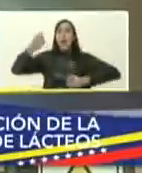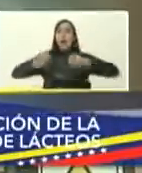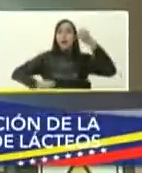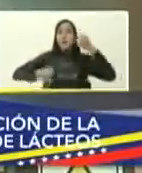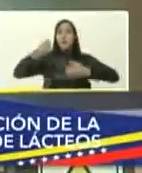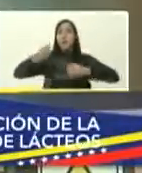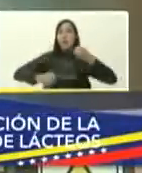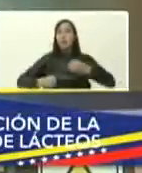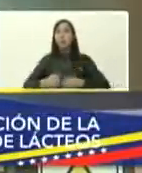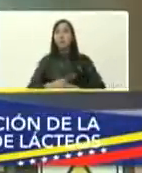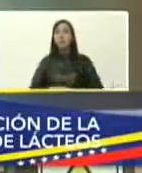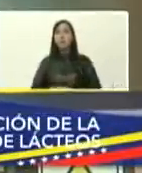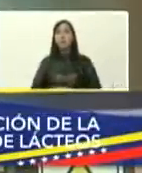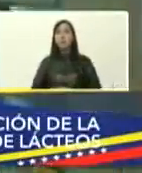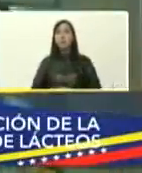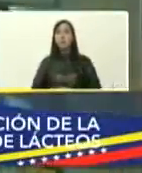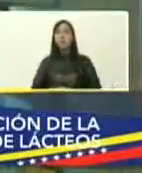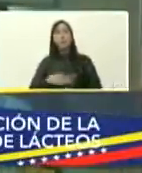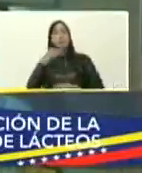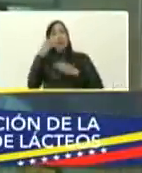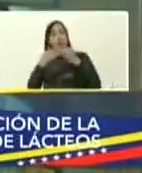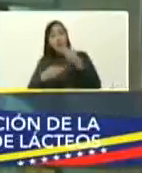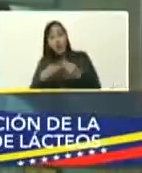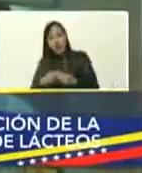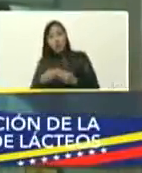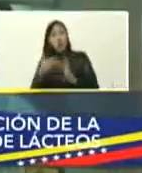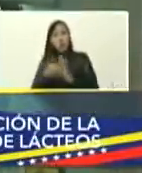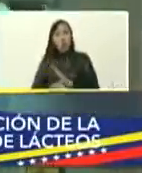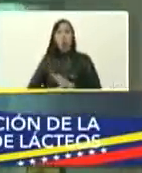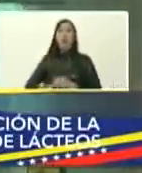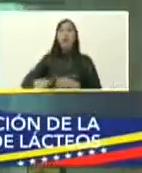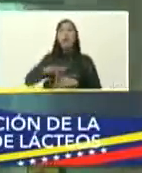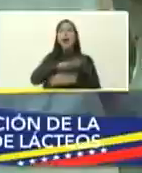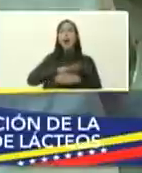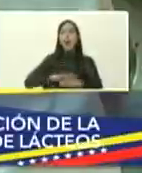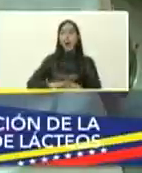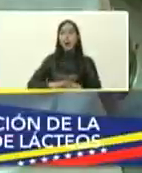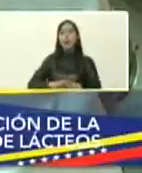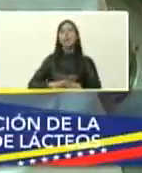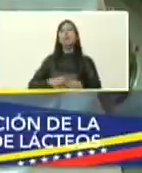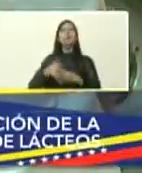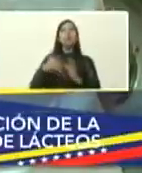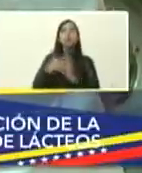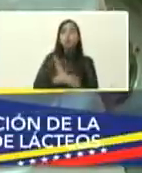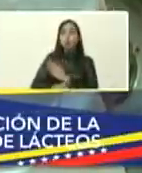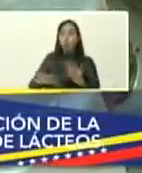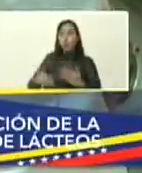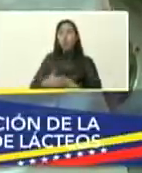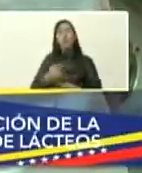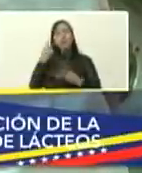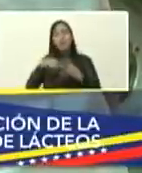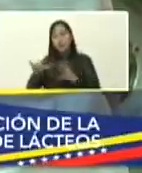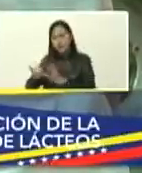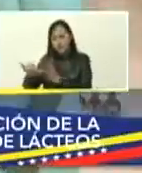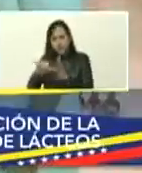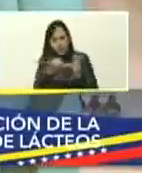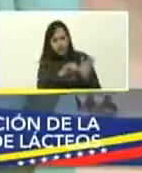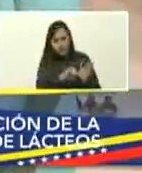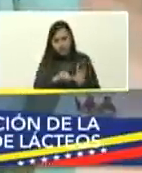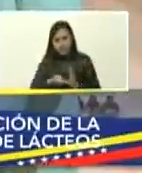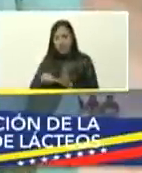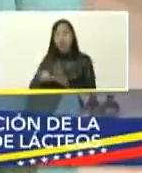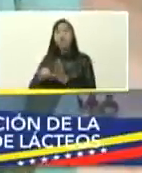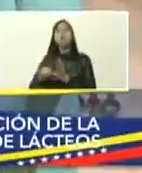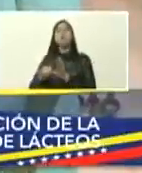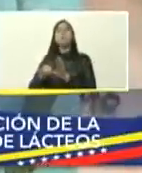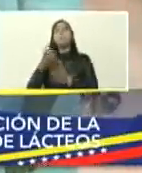Génica, que tiene un potencial, una capacidad instalada no solamente en esta zona industrial, sino también en las villas productoras, como es la Villa de